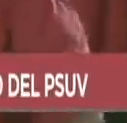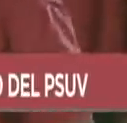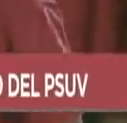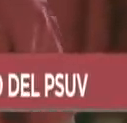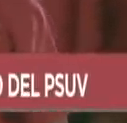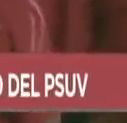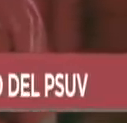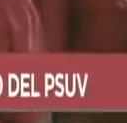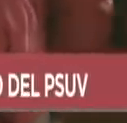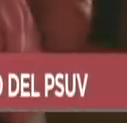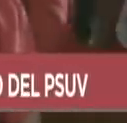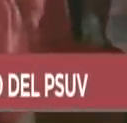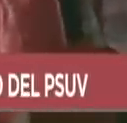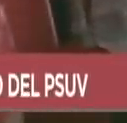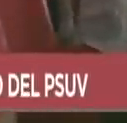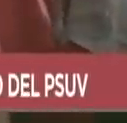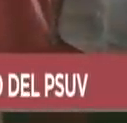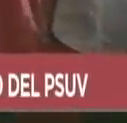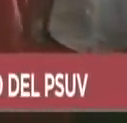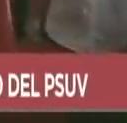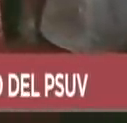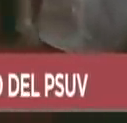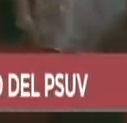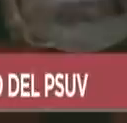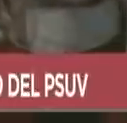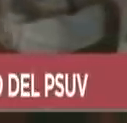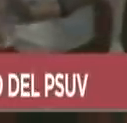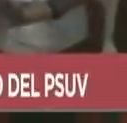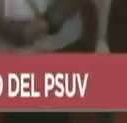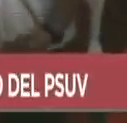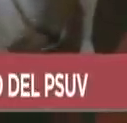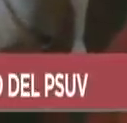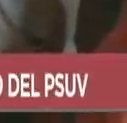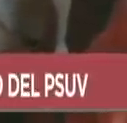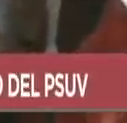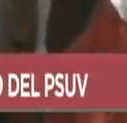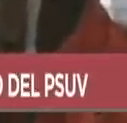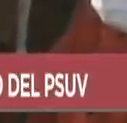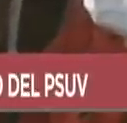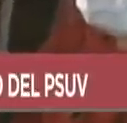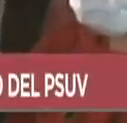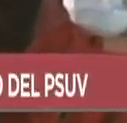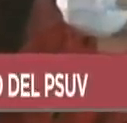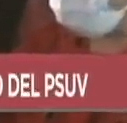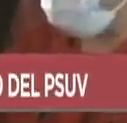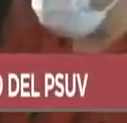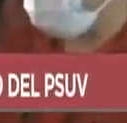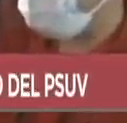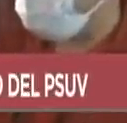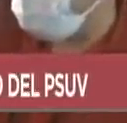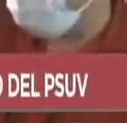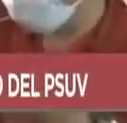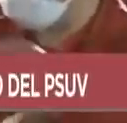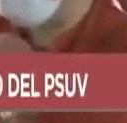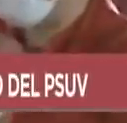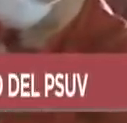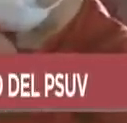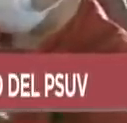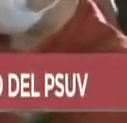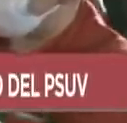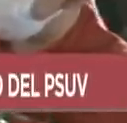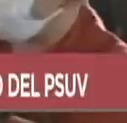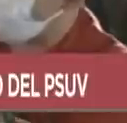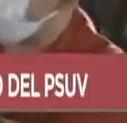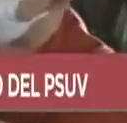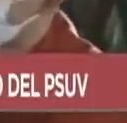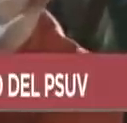Damos la bienvenida acá a esta plenaria final a nuestro hermano, el presidente del Partido